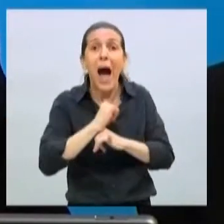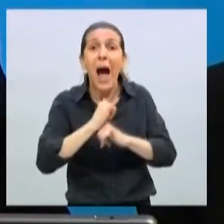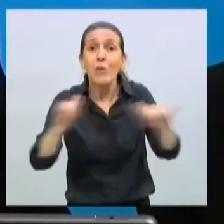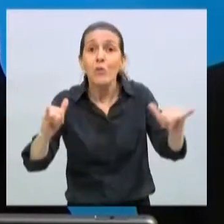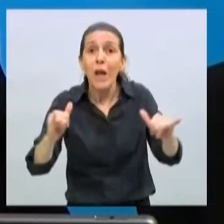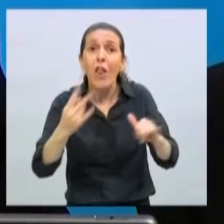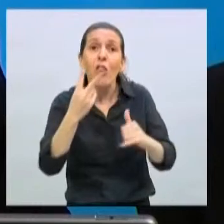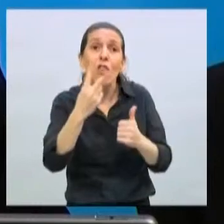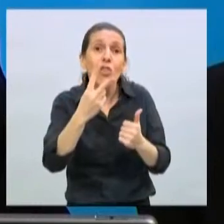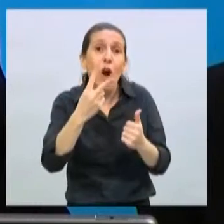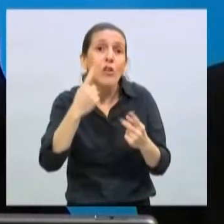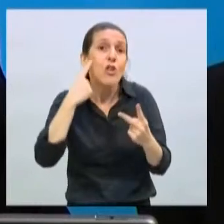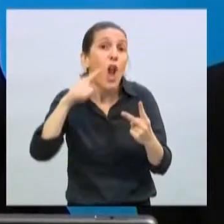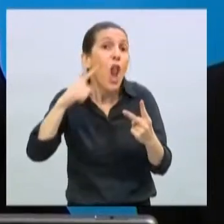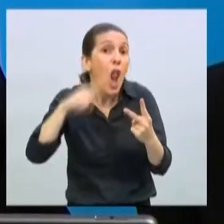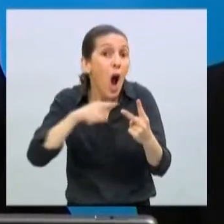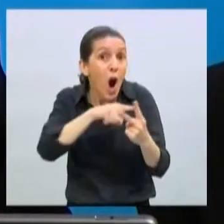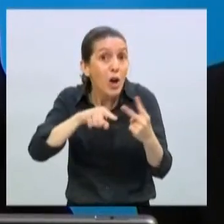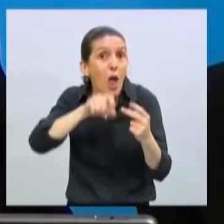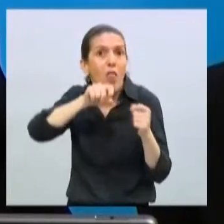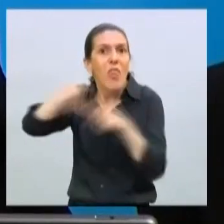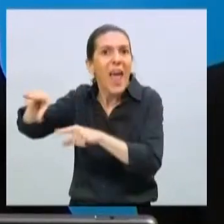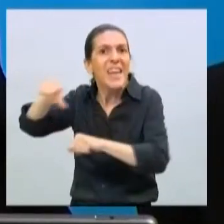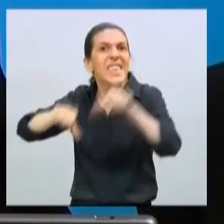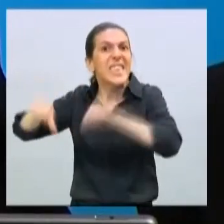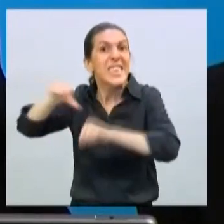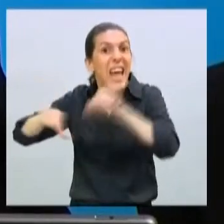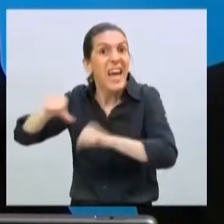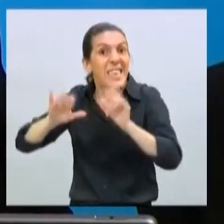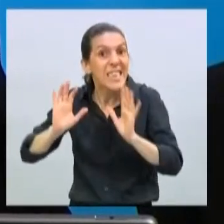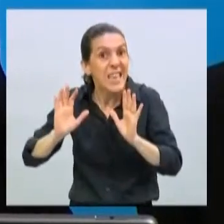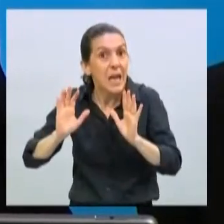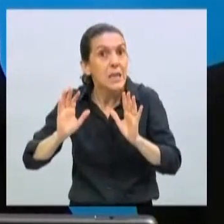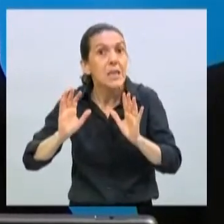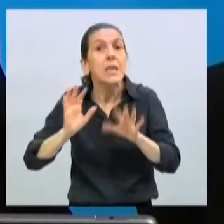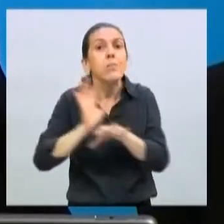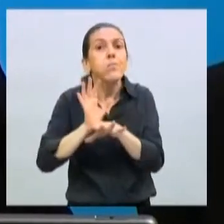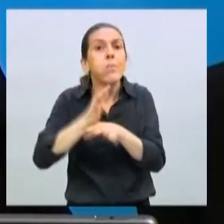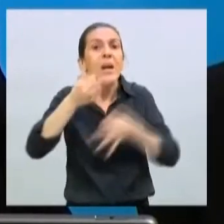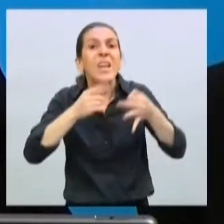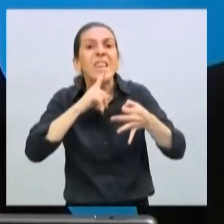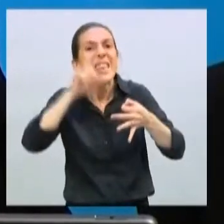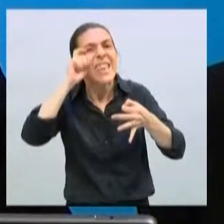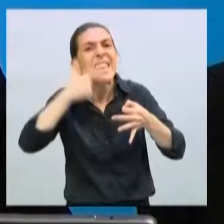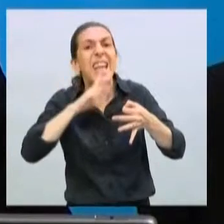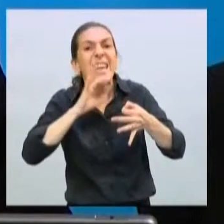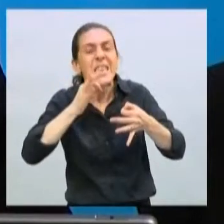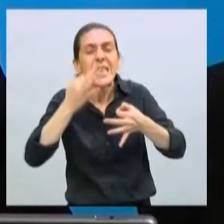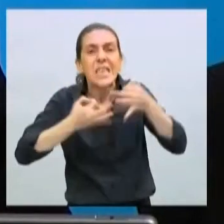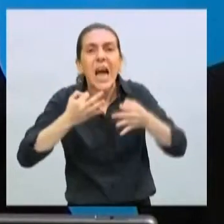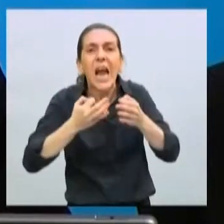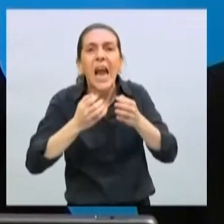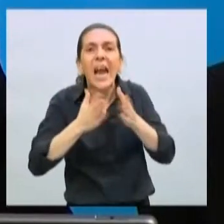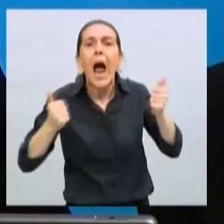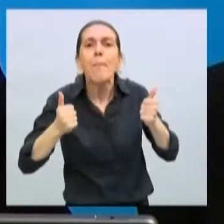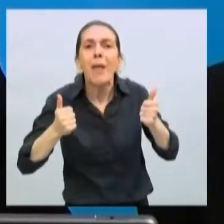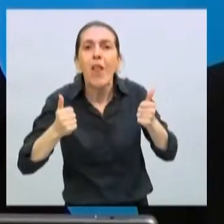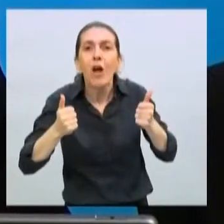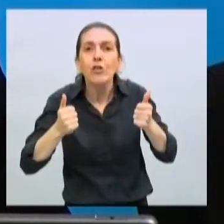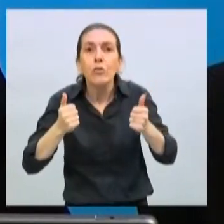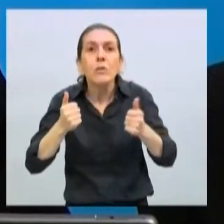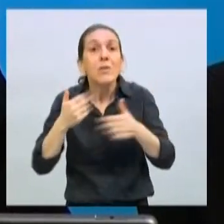2 logros de la ciencia argentina, que son test rápidos hechos por